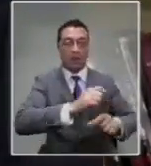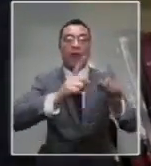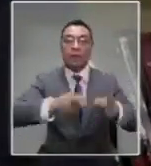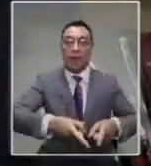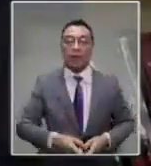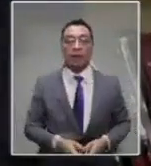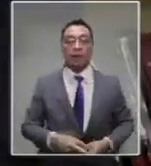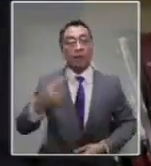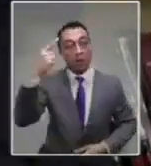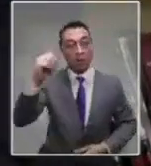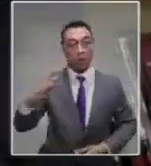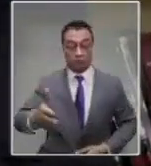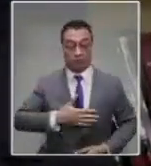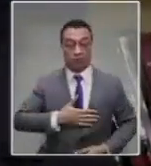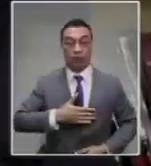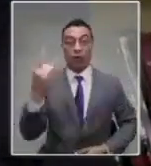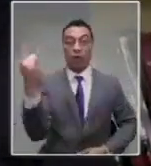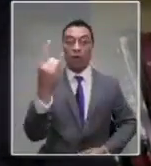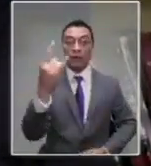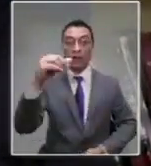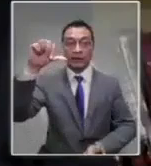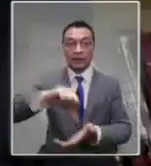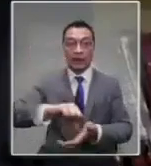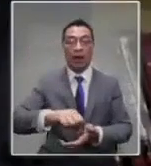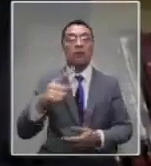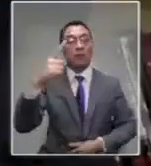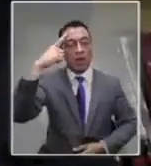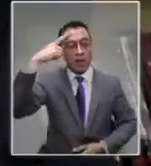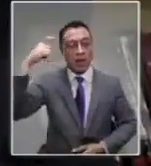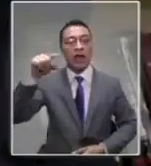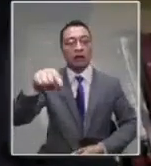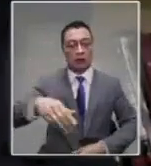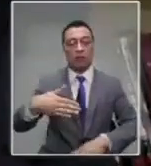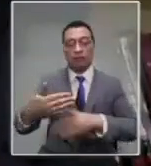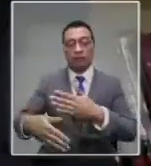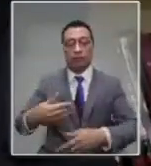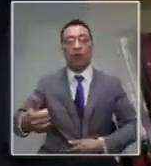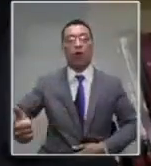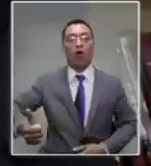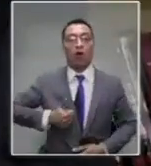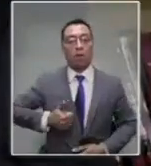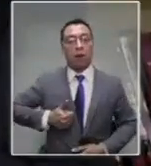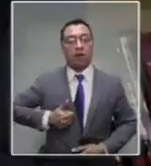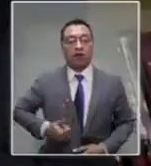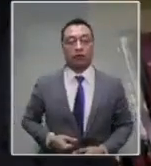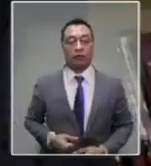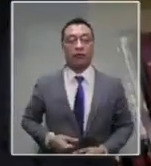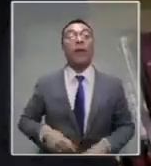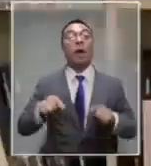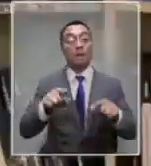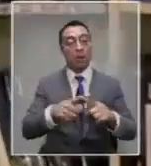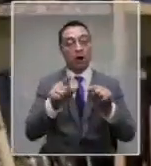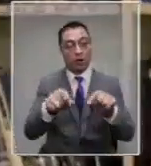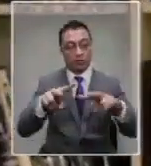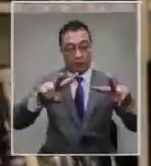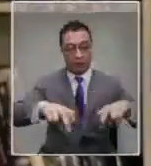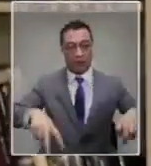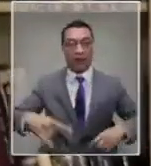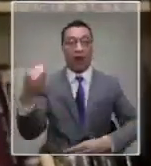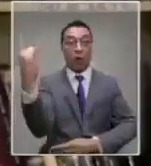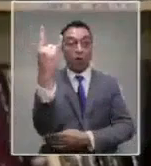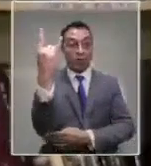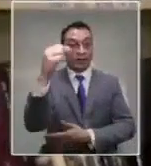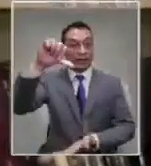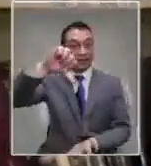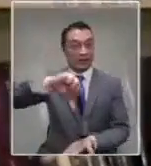empresas. Sin embargo, nosotros desde la Universidad Central creemos que eso forma parte de nuestro compromiso. Por eso que la investigación